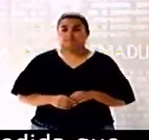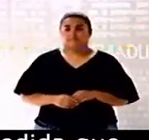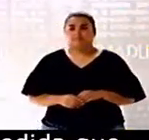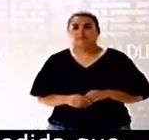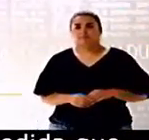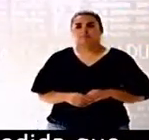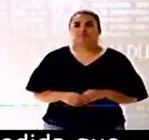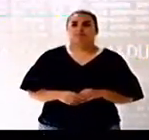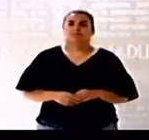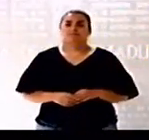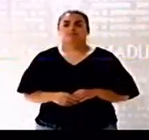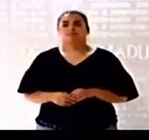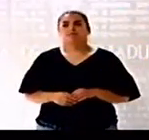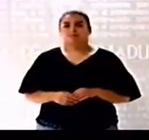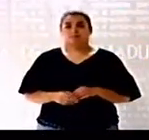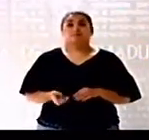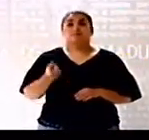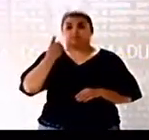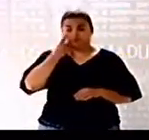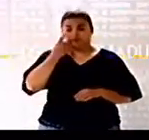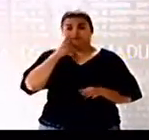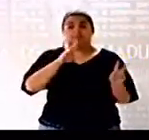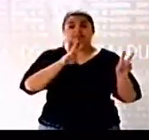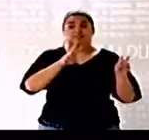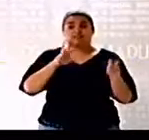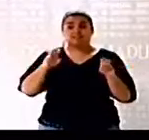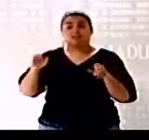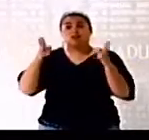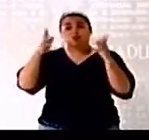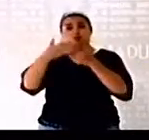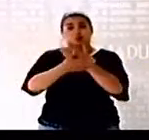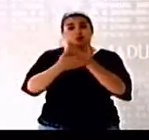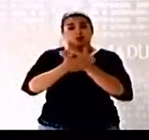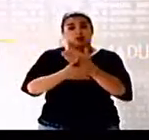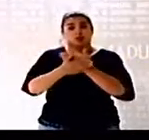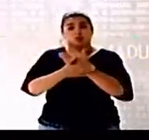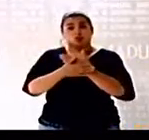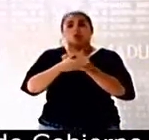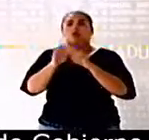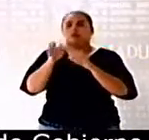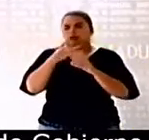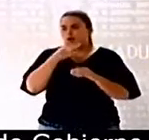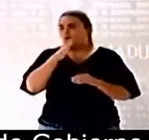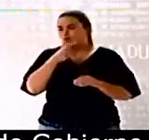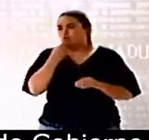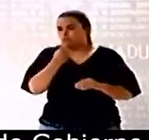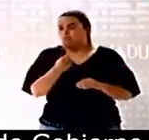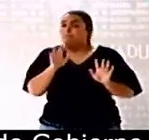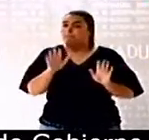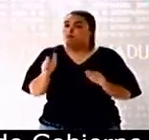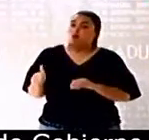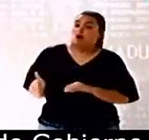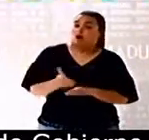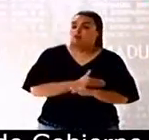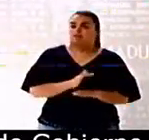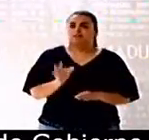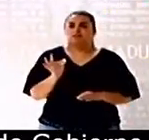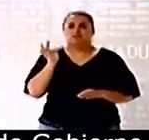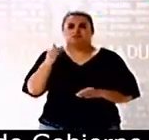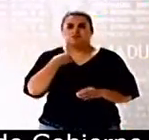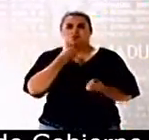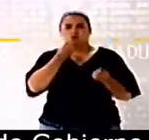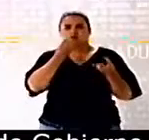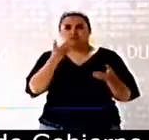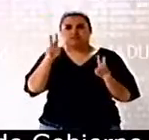Miren, además de los asuntos ordinarios del Consejo de Gobierno, que ahora les diré, sí que quiero avanzarles cuestiones importantes, sobre